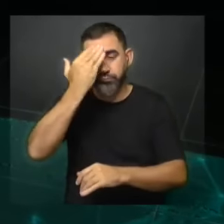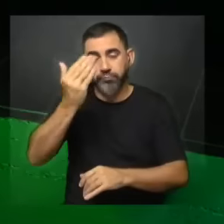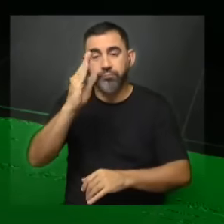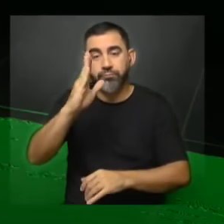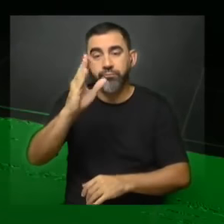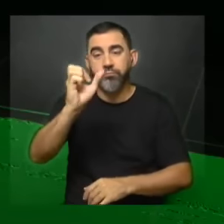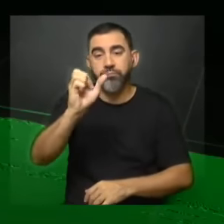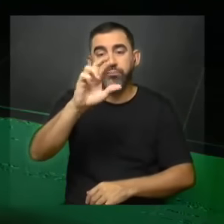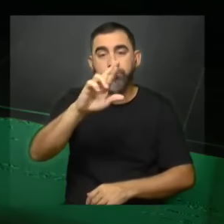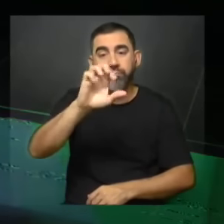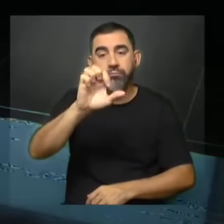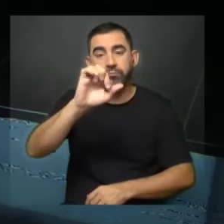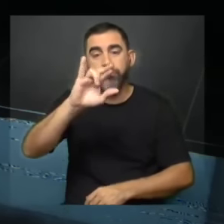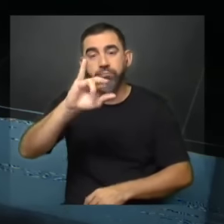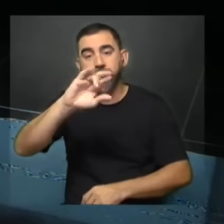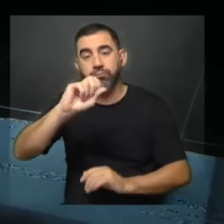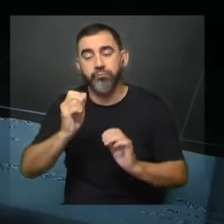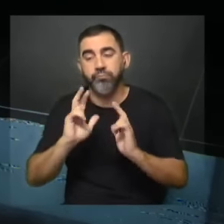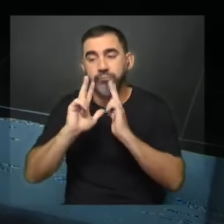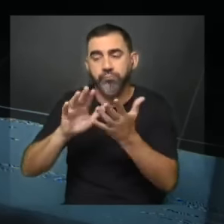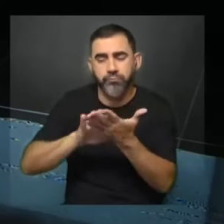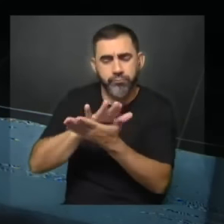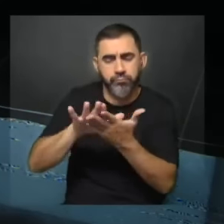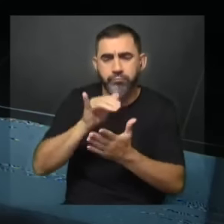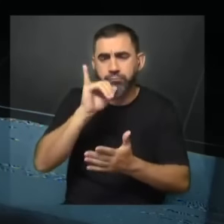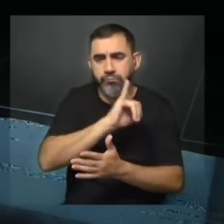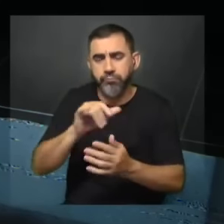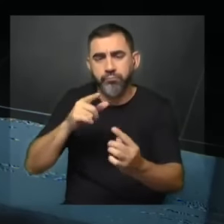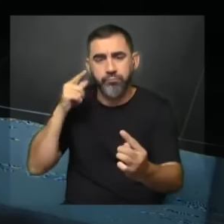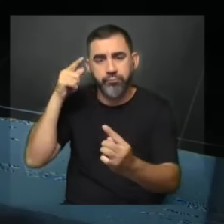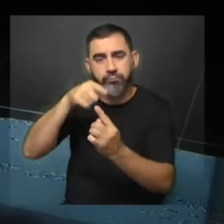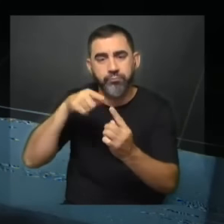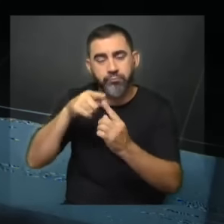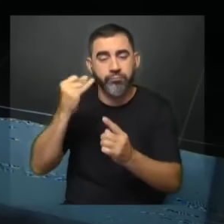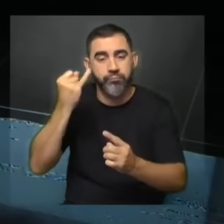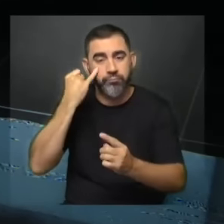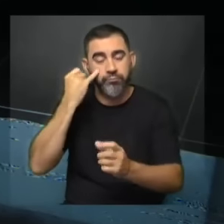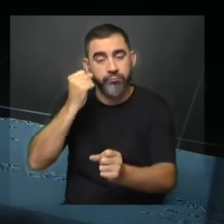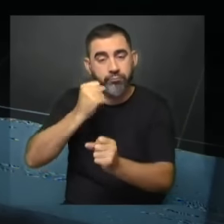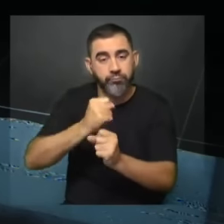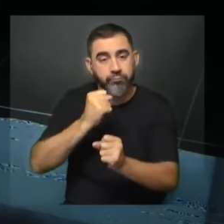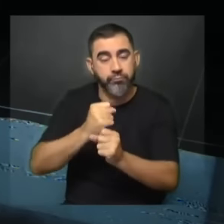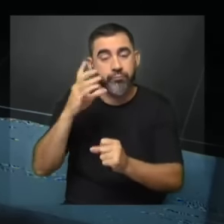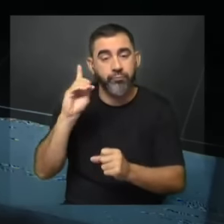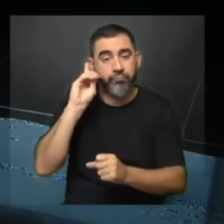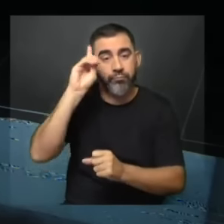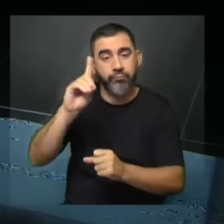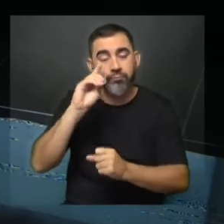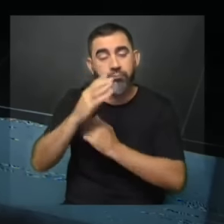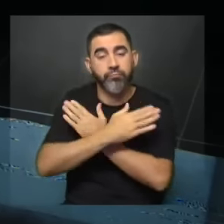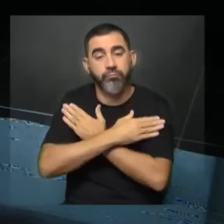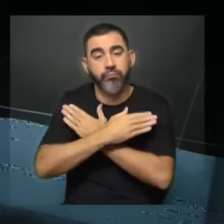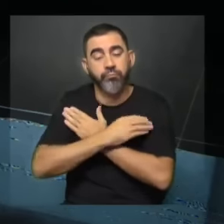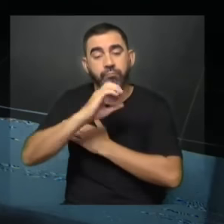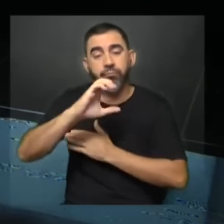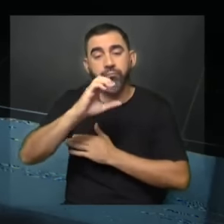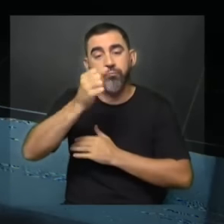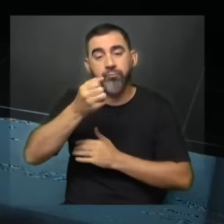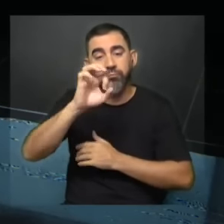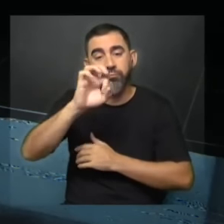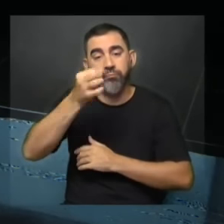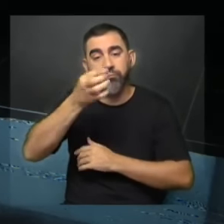Fernando Pereira no comentará la denuncia de acoso sexual en el ámbito laboral de la diputada suplente Martina caz